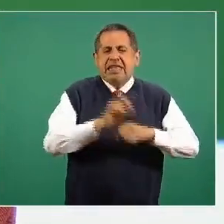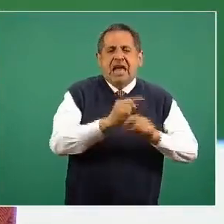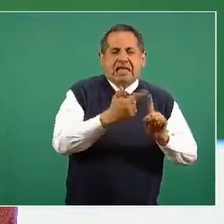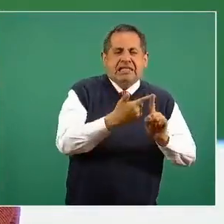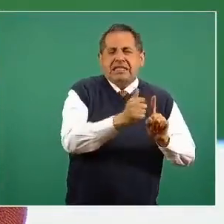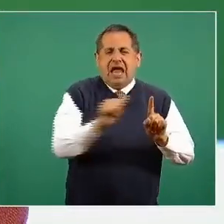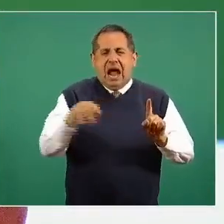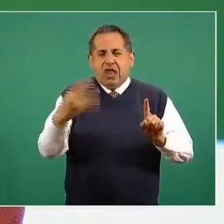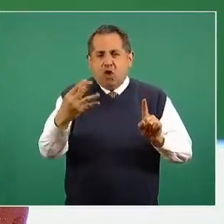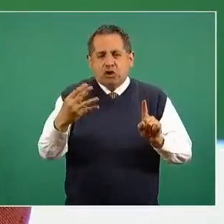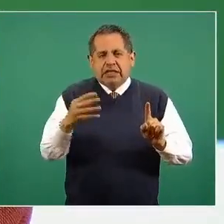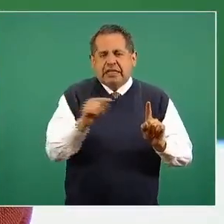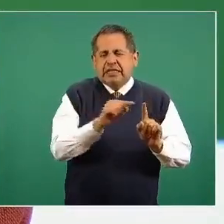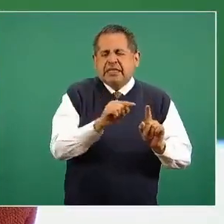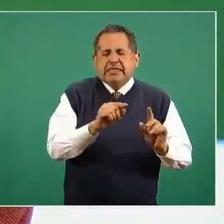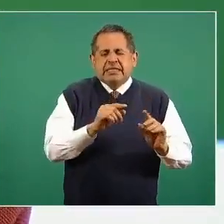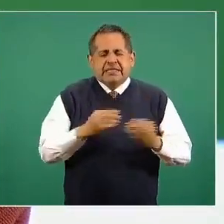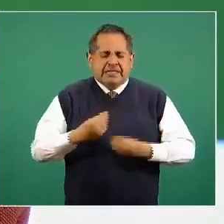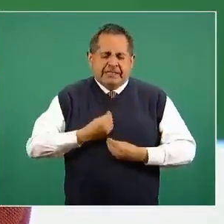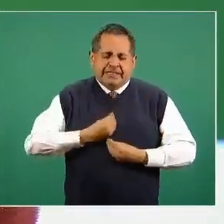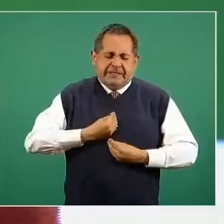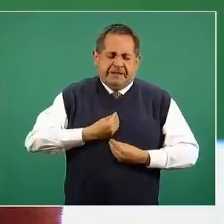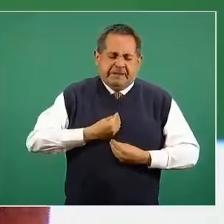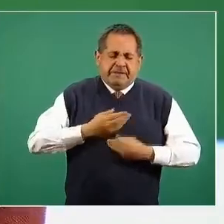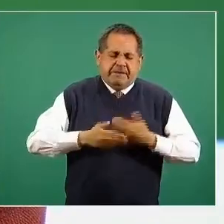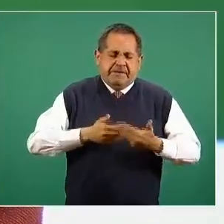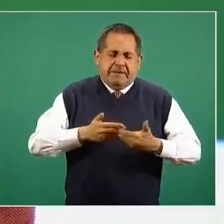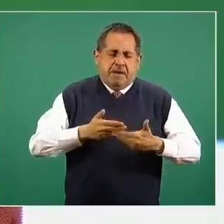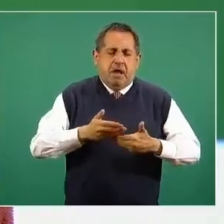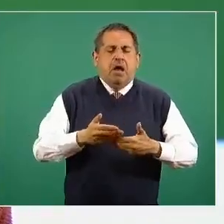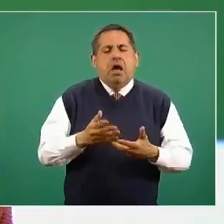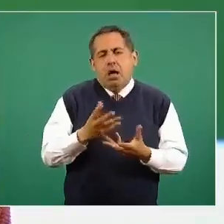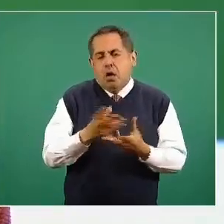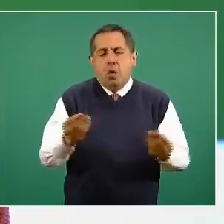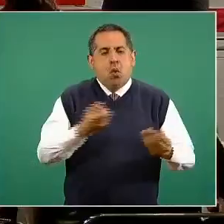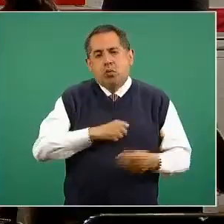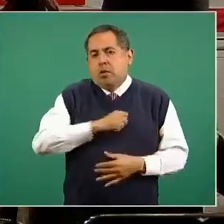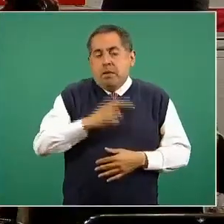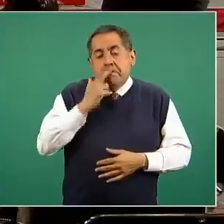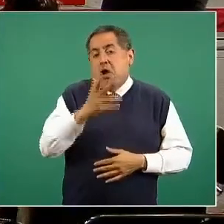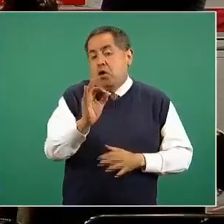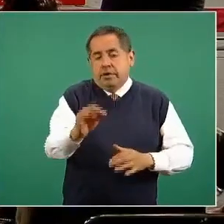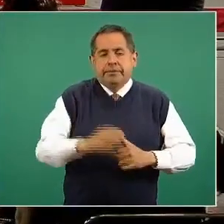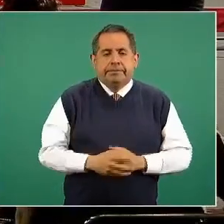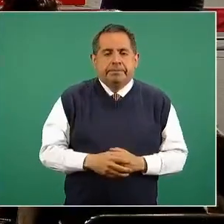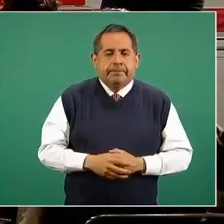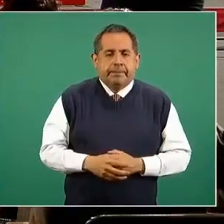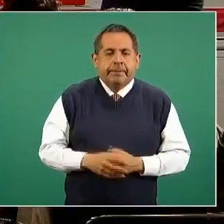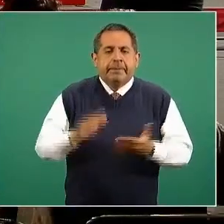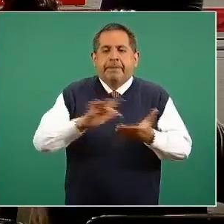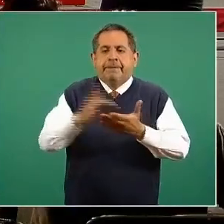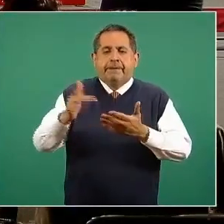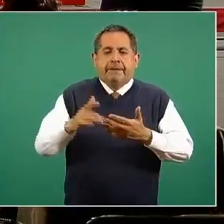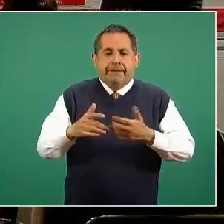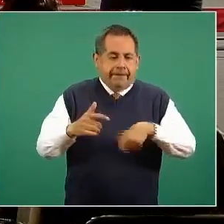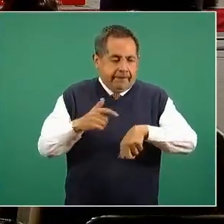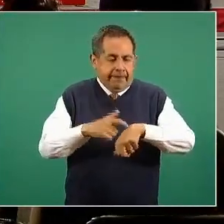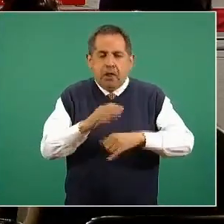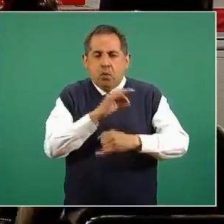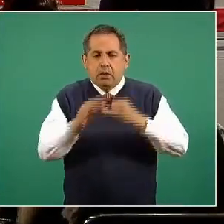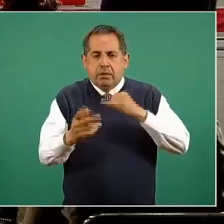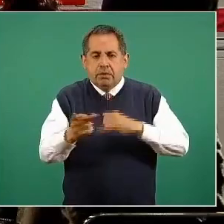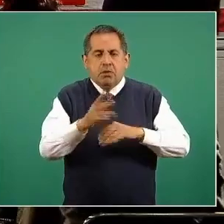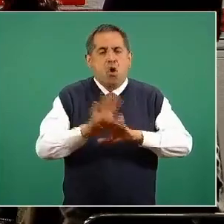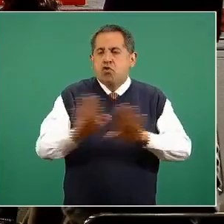el día 14, que potencialmente ayudaría a una mejor respuesta inmune. Muchas gracias. ¿Nos da tiempo de una